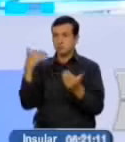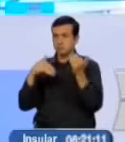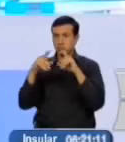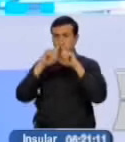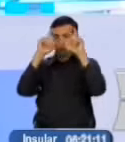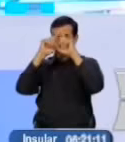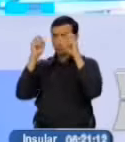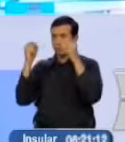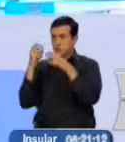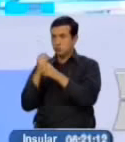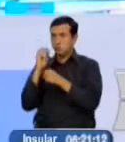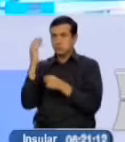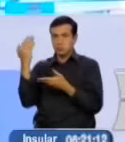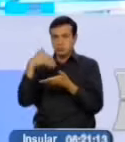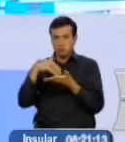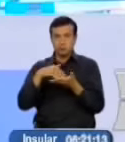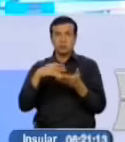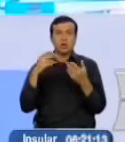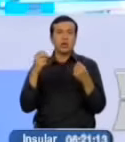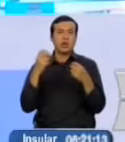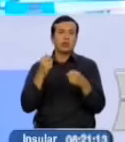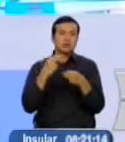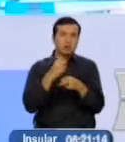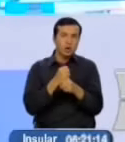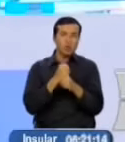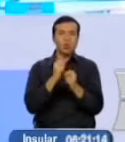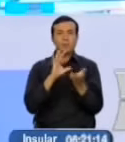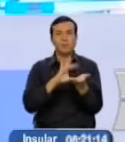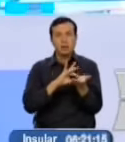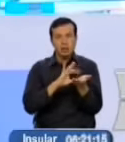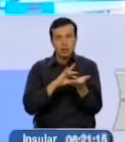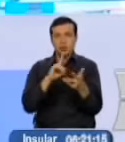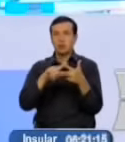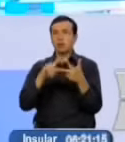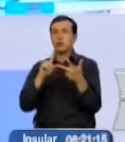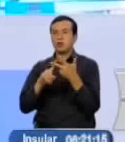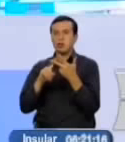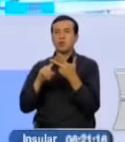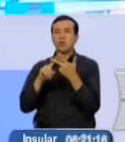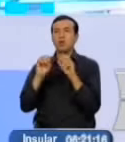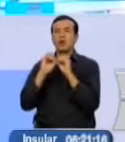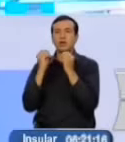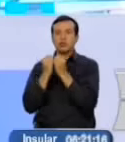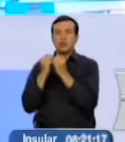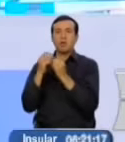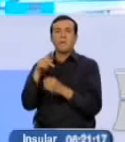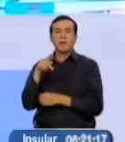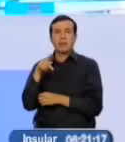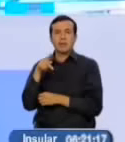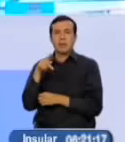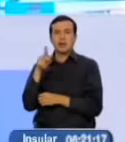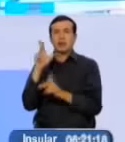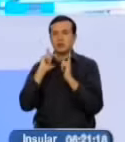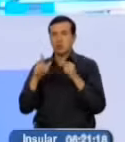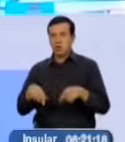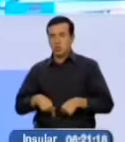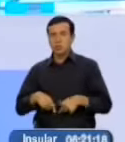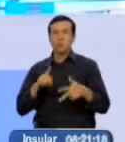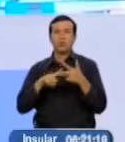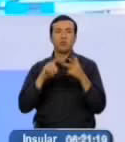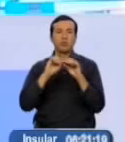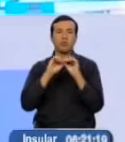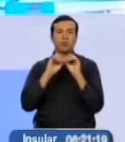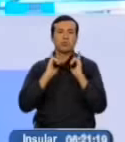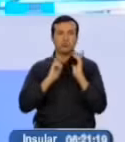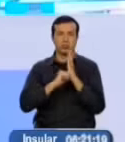empresas de medicina prepagada, la de seguros médicos, la academia, la Organización Panamericana de la Salud y también por parte del Ministerio de Salud